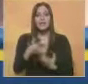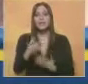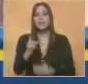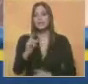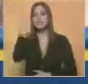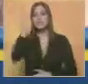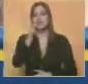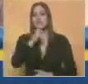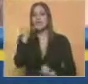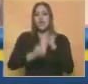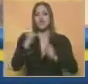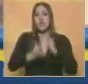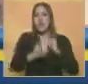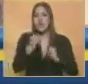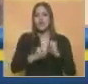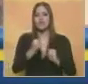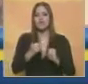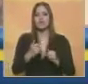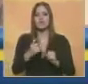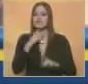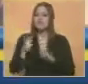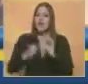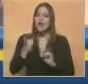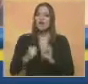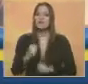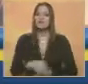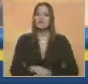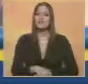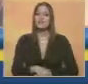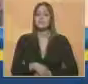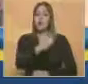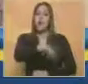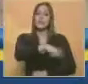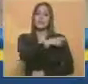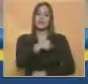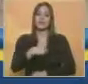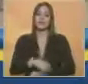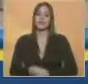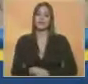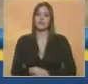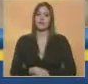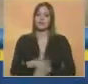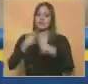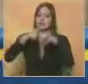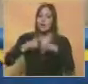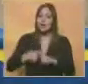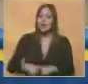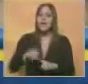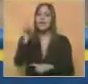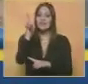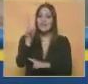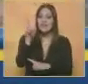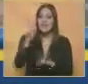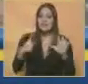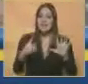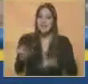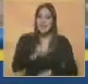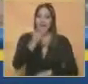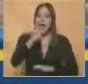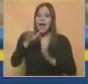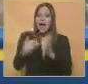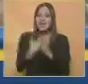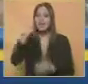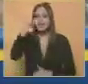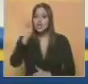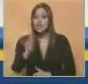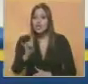que corre para traerlo para aquí, para el hospital. Las muertes se contabilizaron entre el viernes a las 6 de la tarde y el lunes a